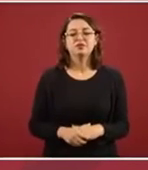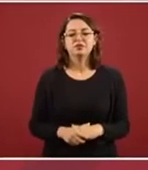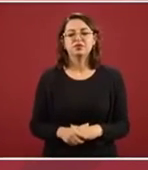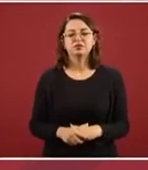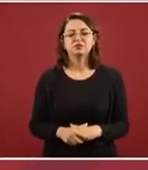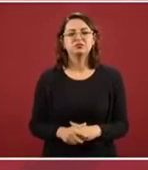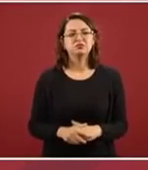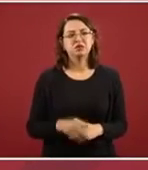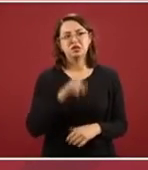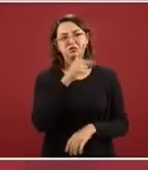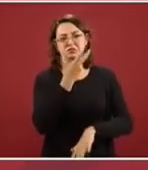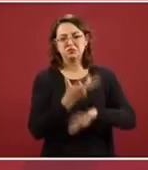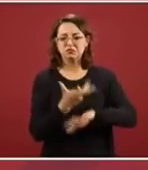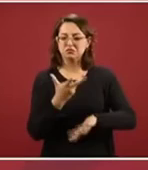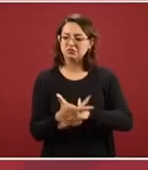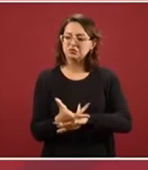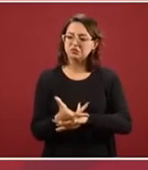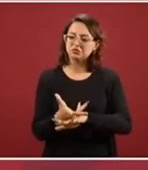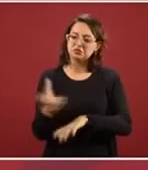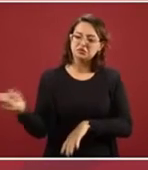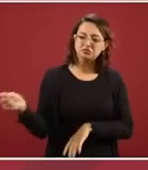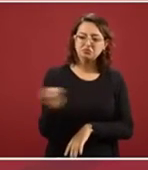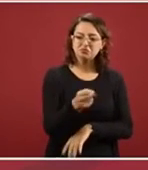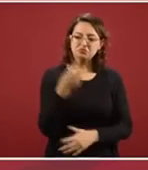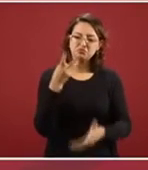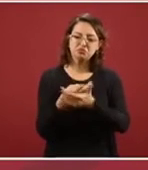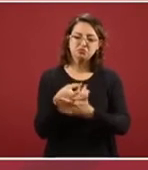colaborar y le reducen la pena.